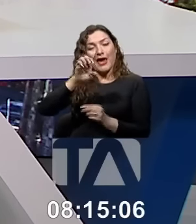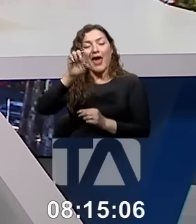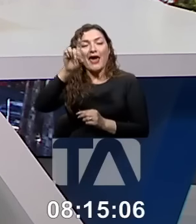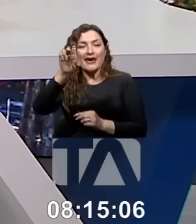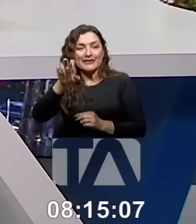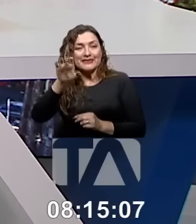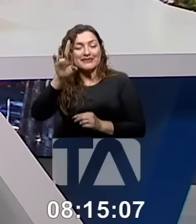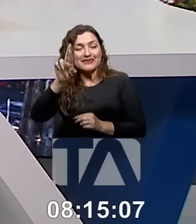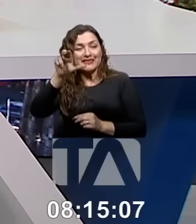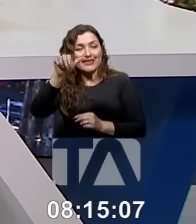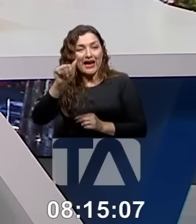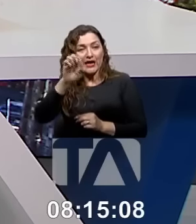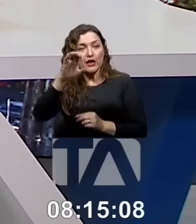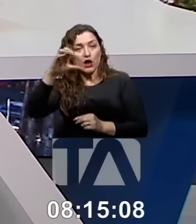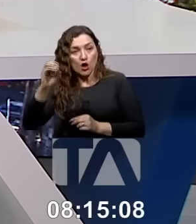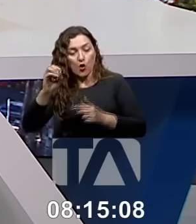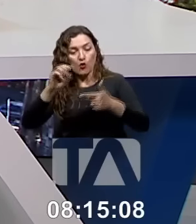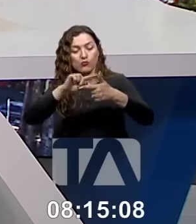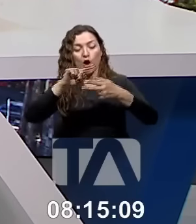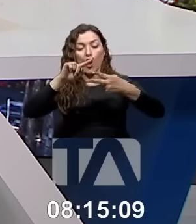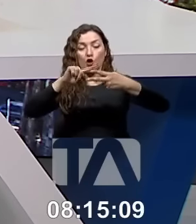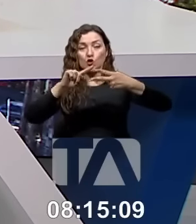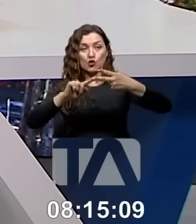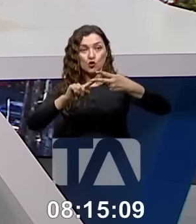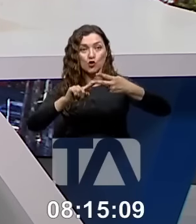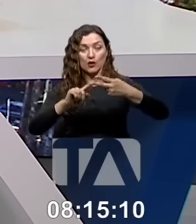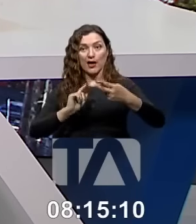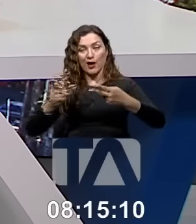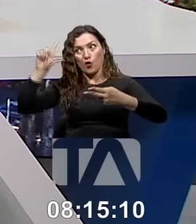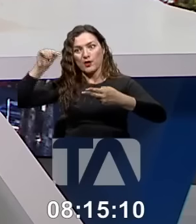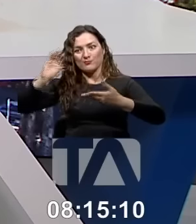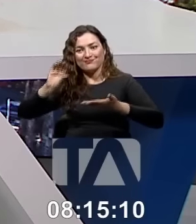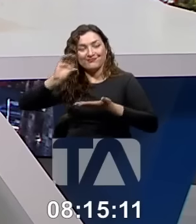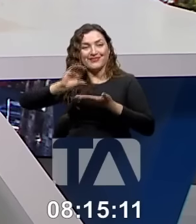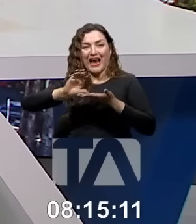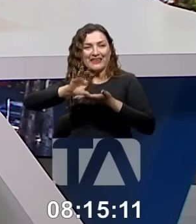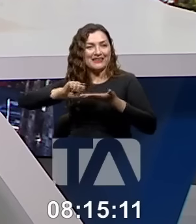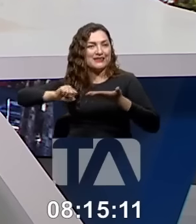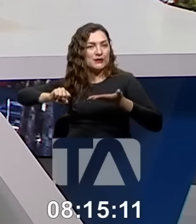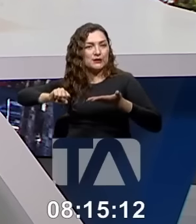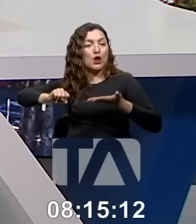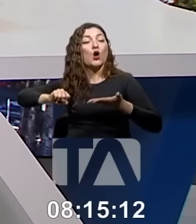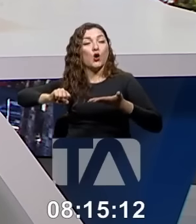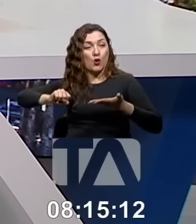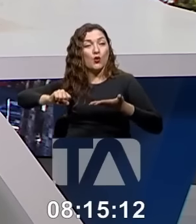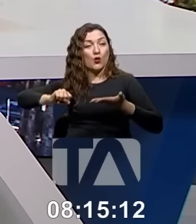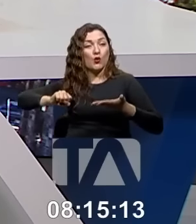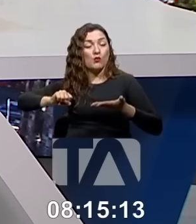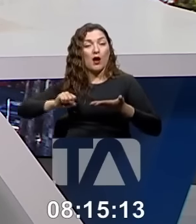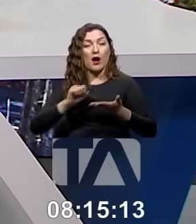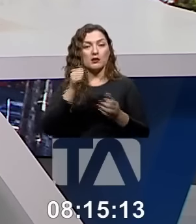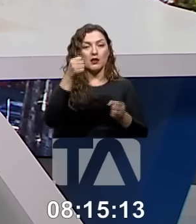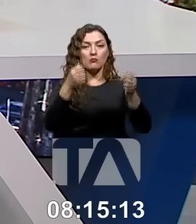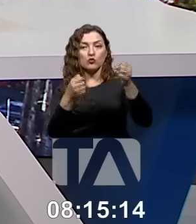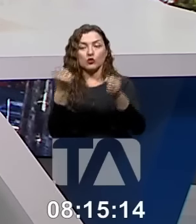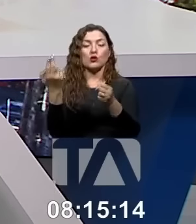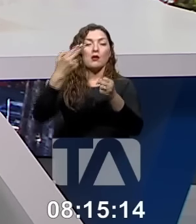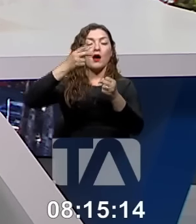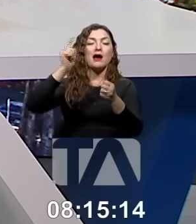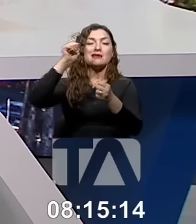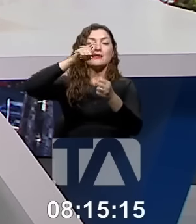País y su precio subirá 26 centavos. Ante eso, los transportistas deberán registrarse hasta el 24 de este mes para recibir